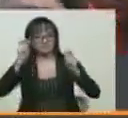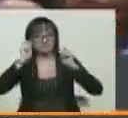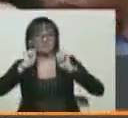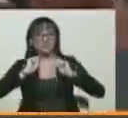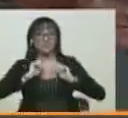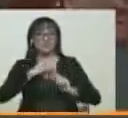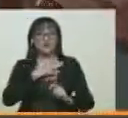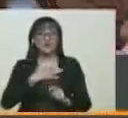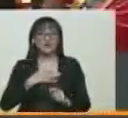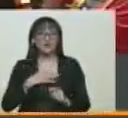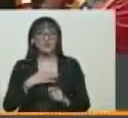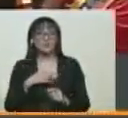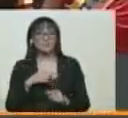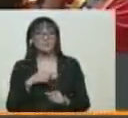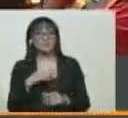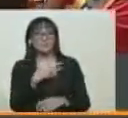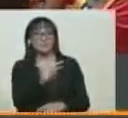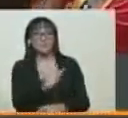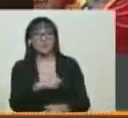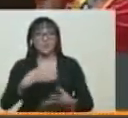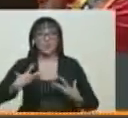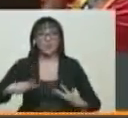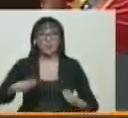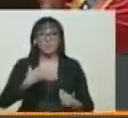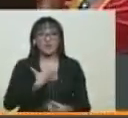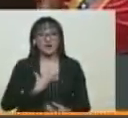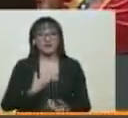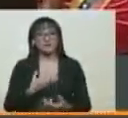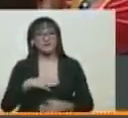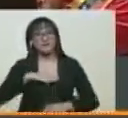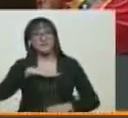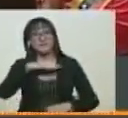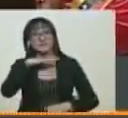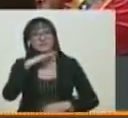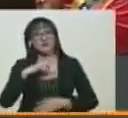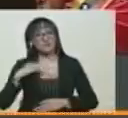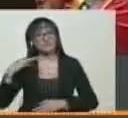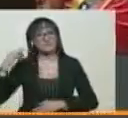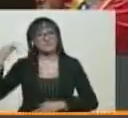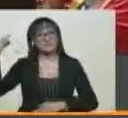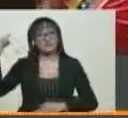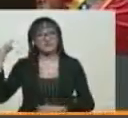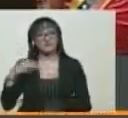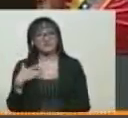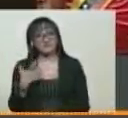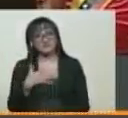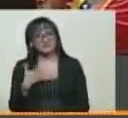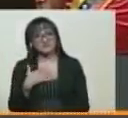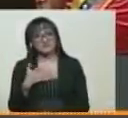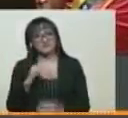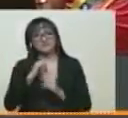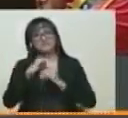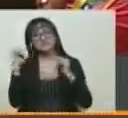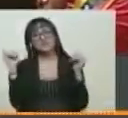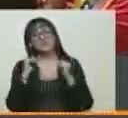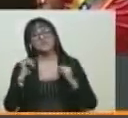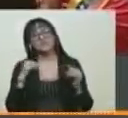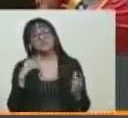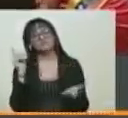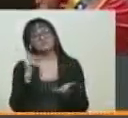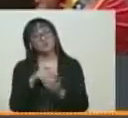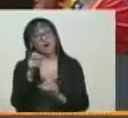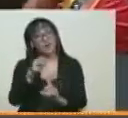de plumas lleno de espiritualidad, sentí, por fin estoy en